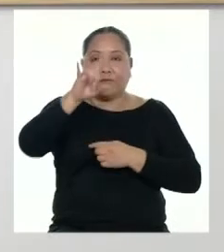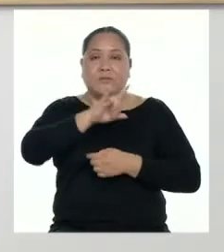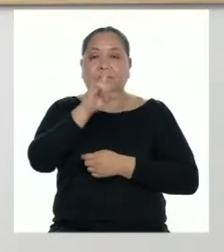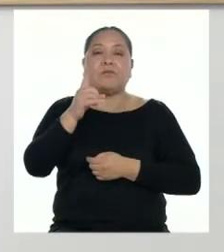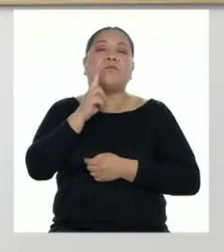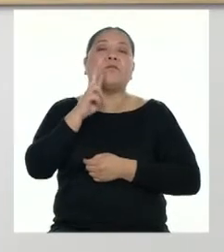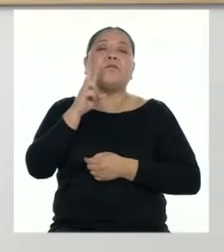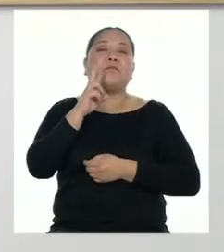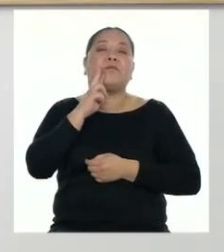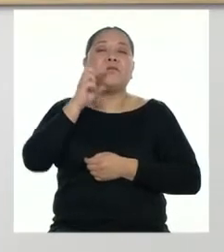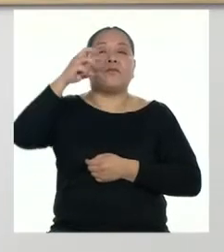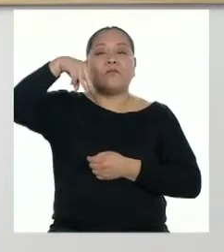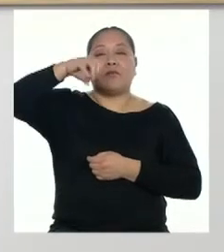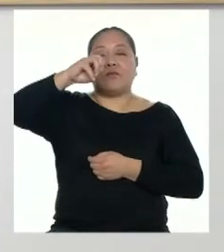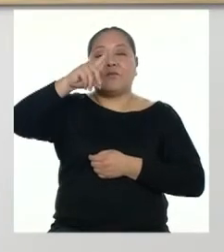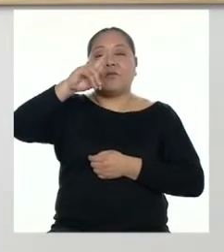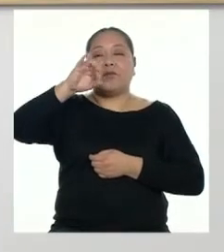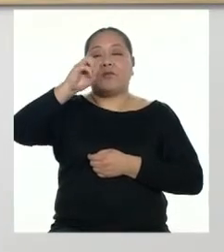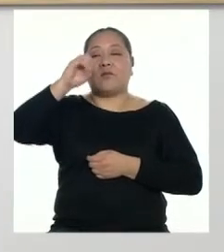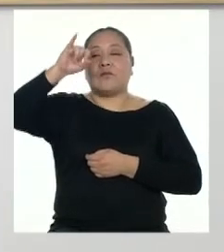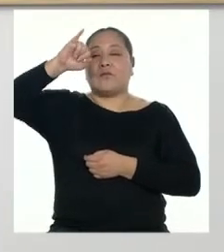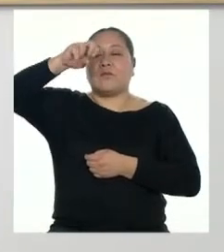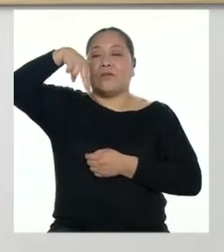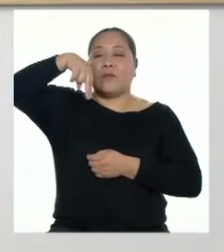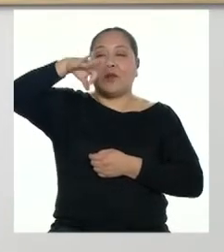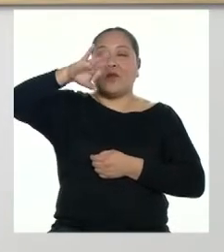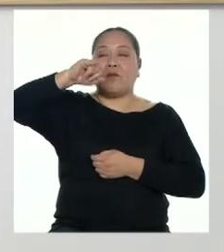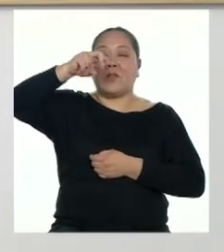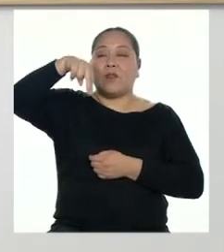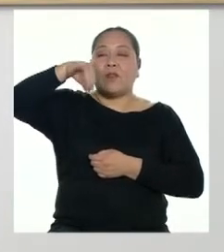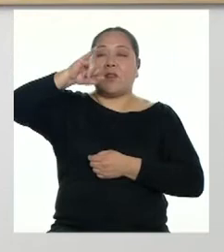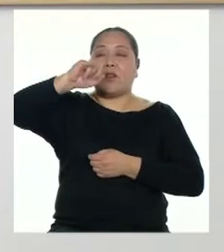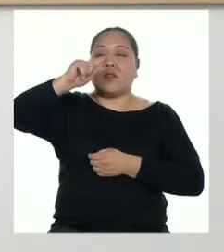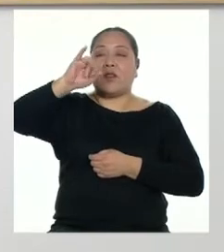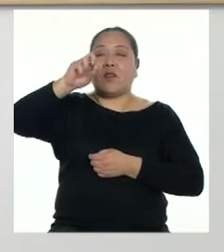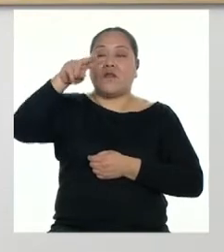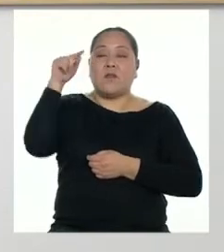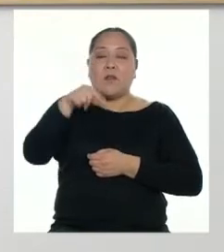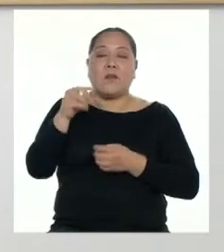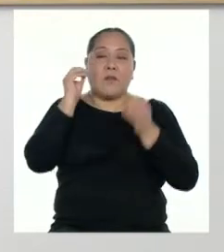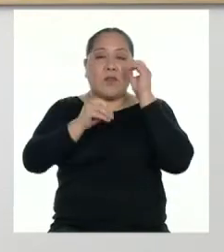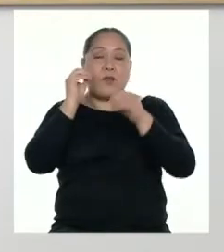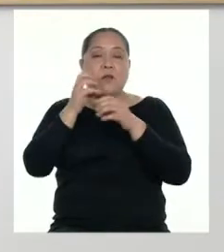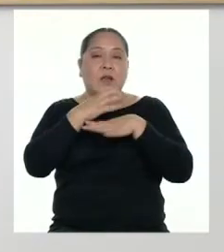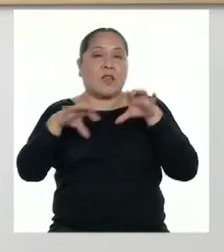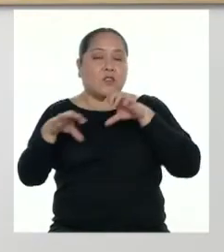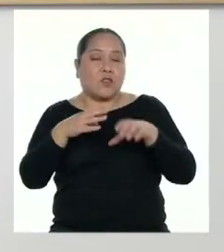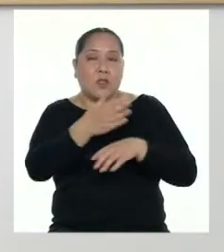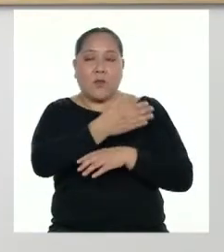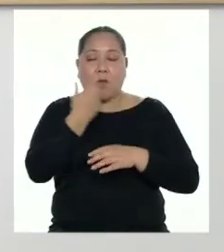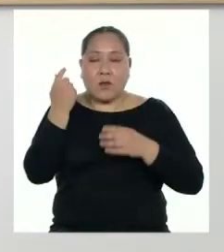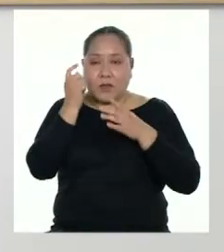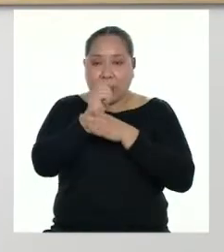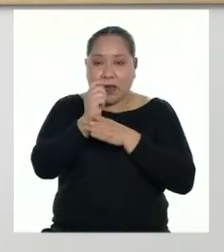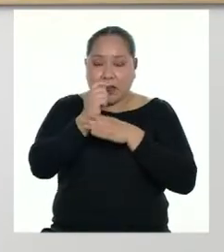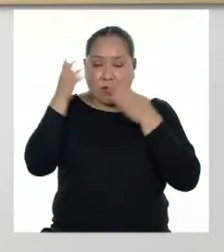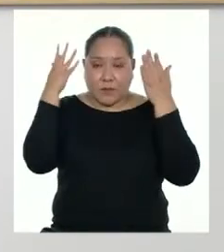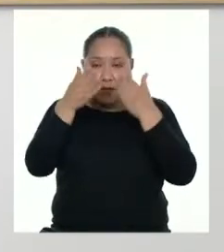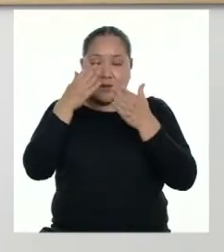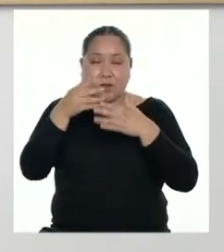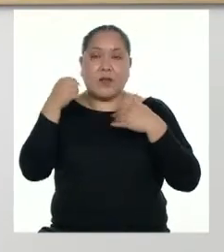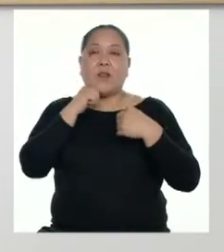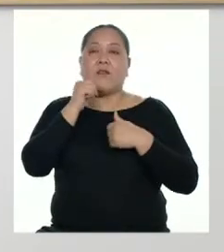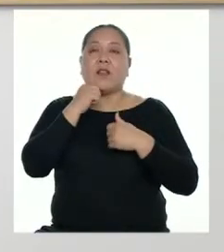los verbos en modo infinitivo, pues necesitamos plantear acciones de mejora y tareas específicas por